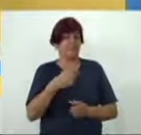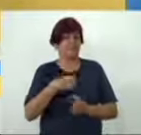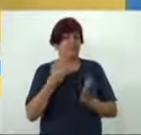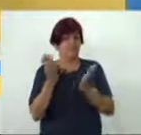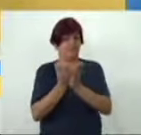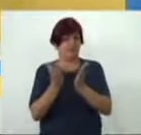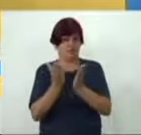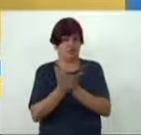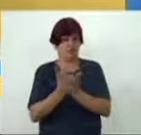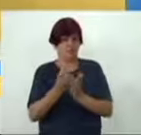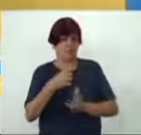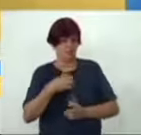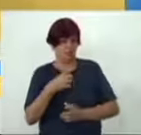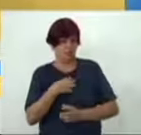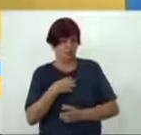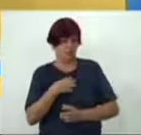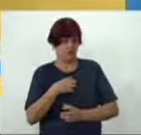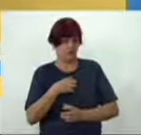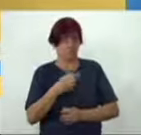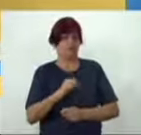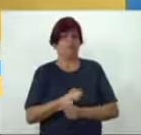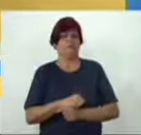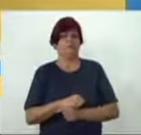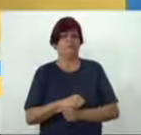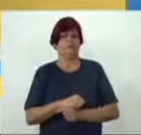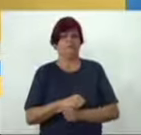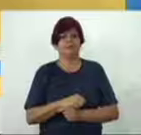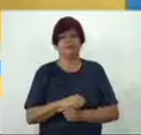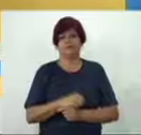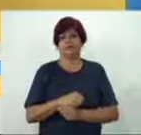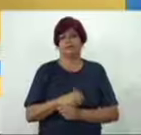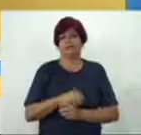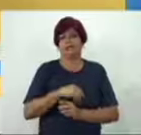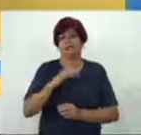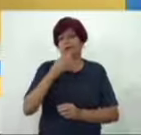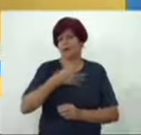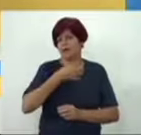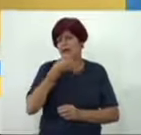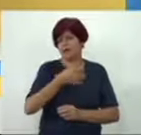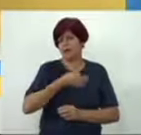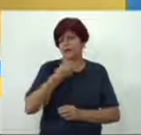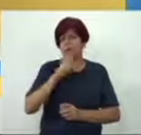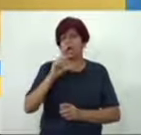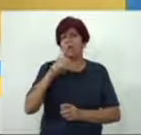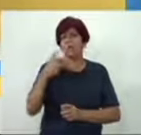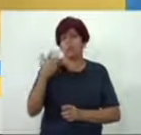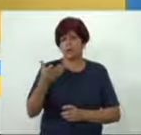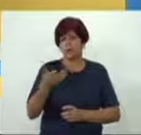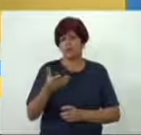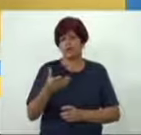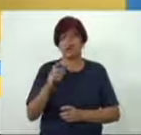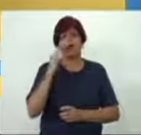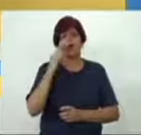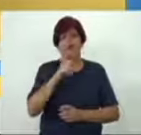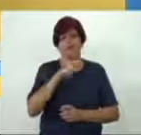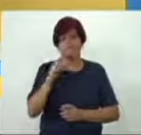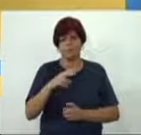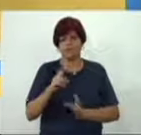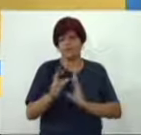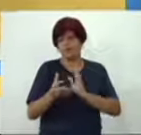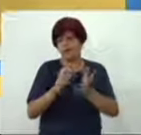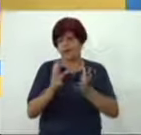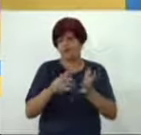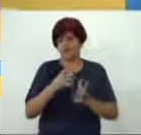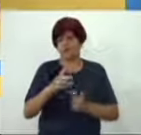estudiar para que los tengan en el área en cuestión. Si es que van a narrar un cuento, entonces busco la metodología de la narración del cuento